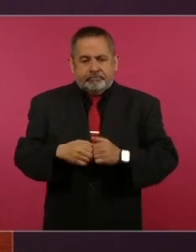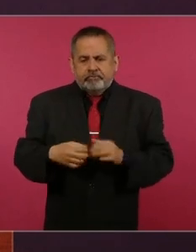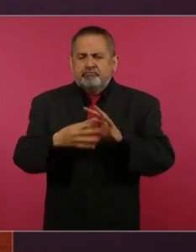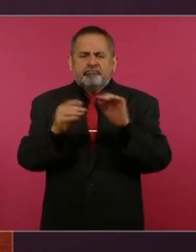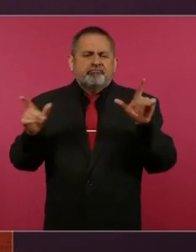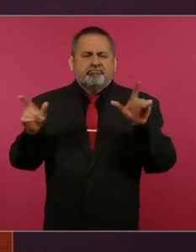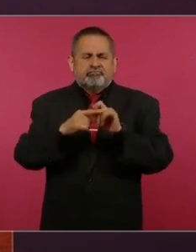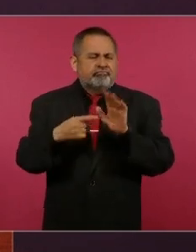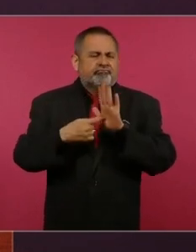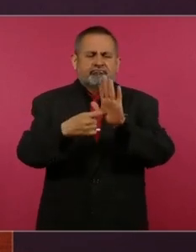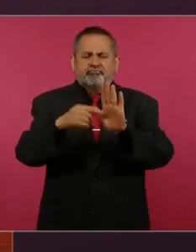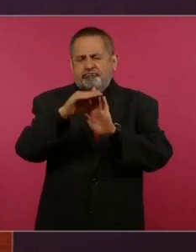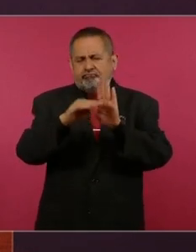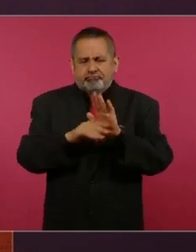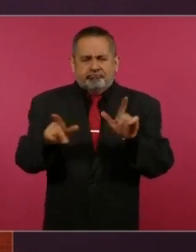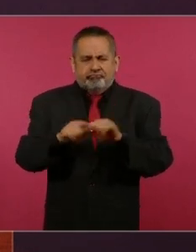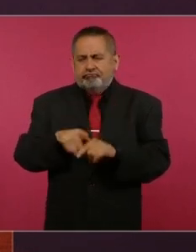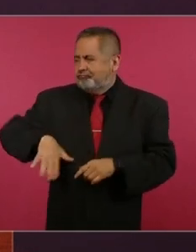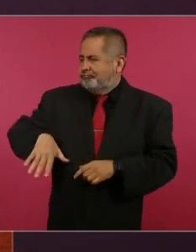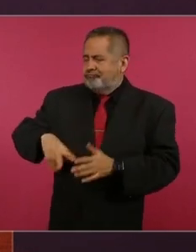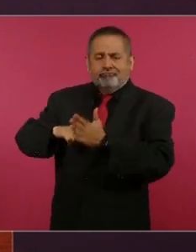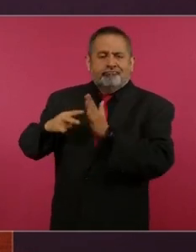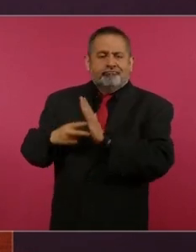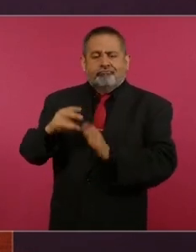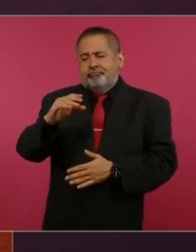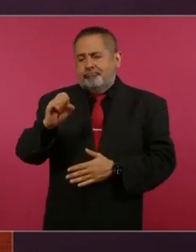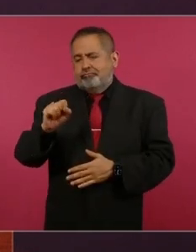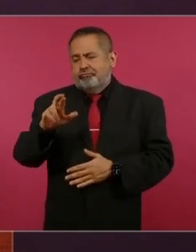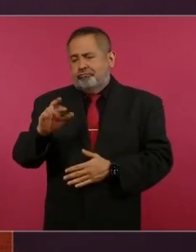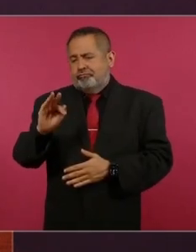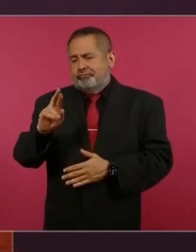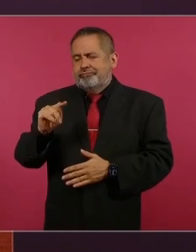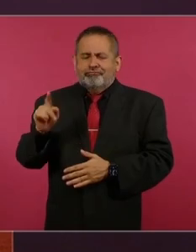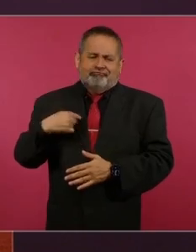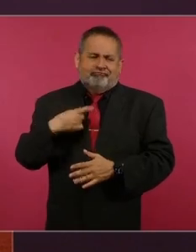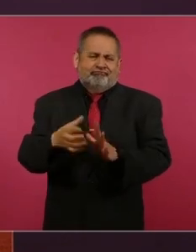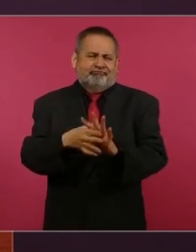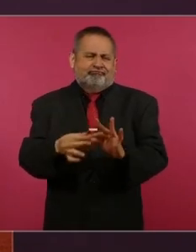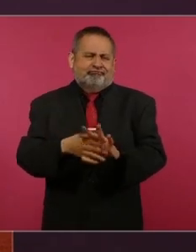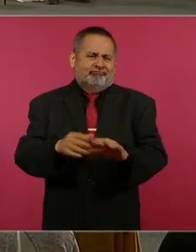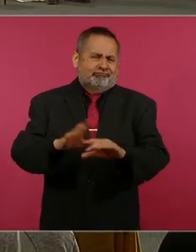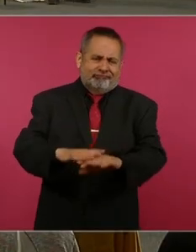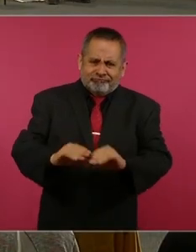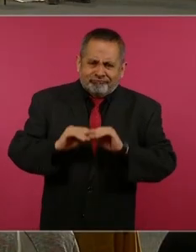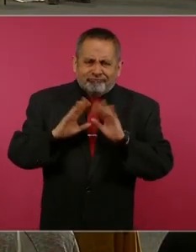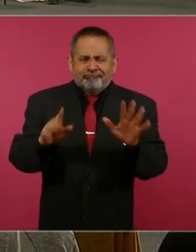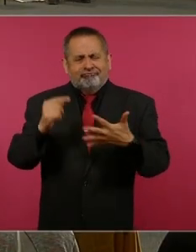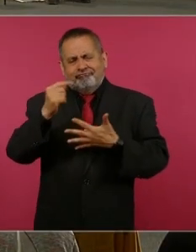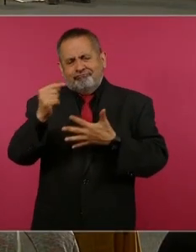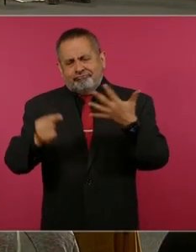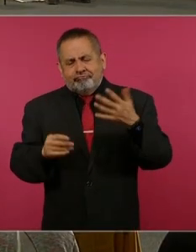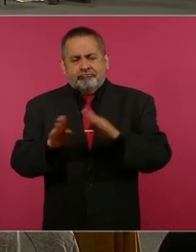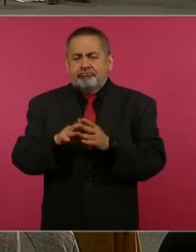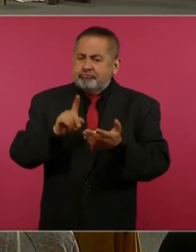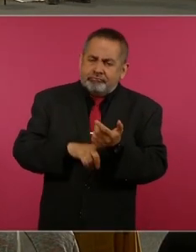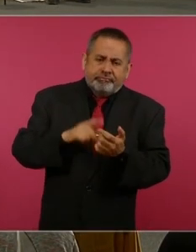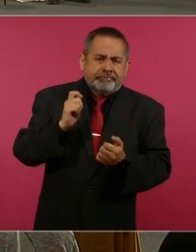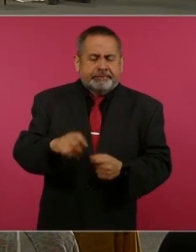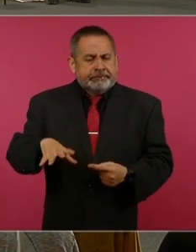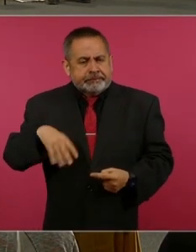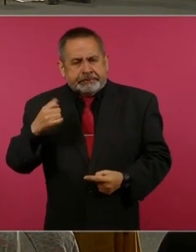en mi presentación. Ya aquí el ingeniero César Fuentes ha dado una exposición magistral de lo que ha significado